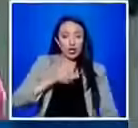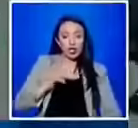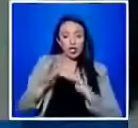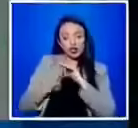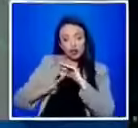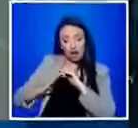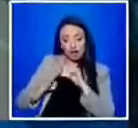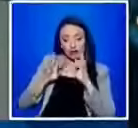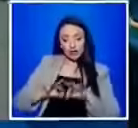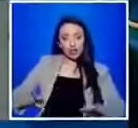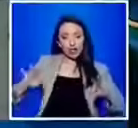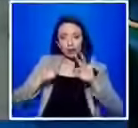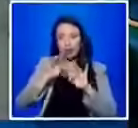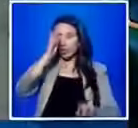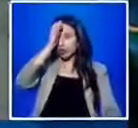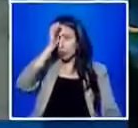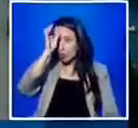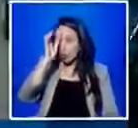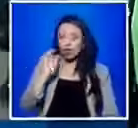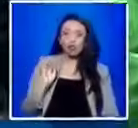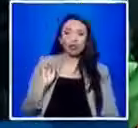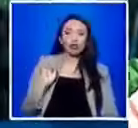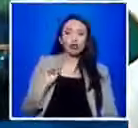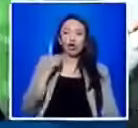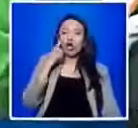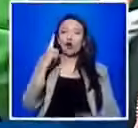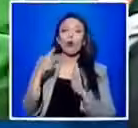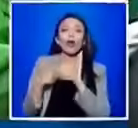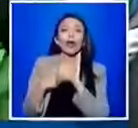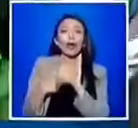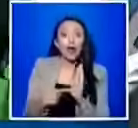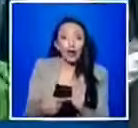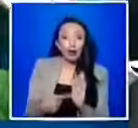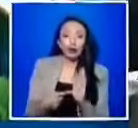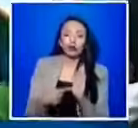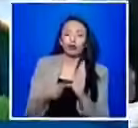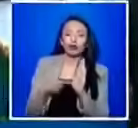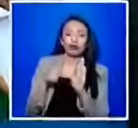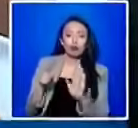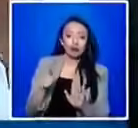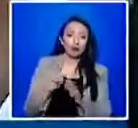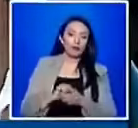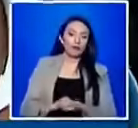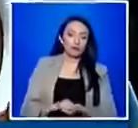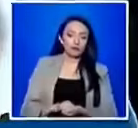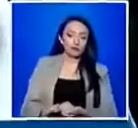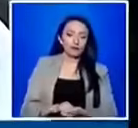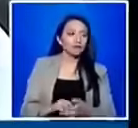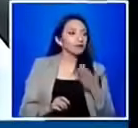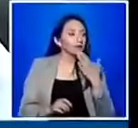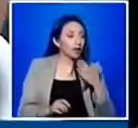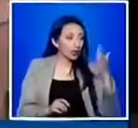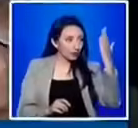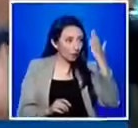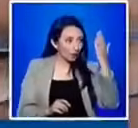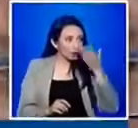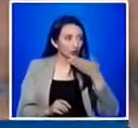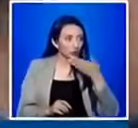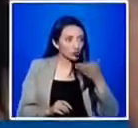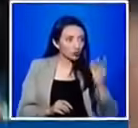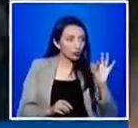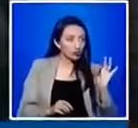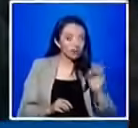base cultural, como parte de ejemplo a nivel nacional y mundial. Gracias, profe Darwin. Gracias.